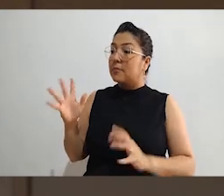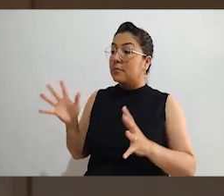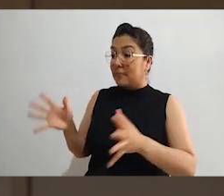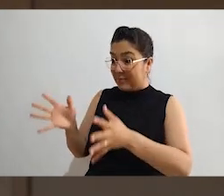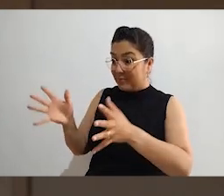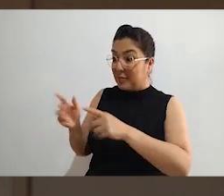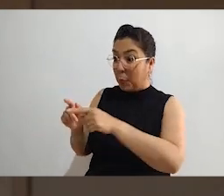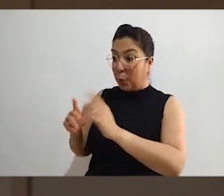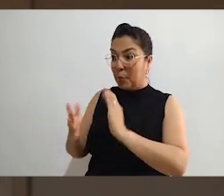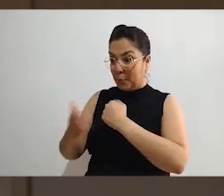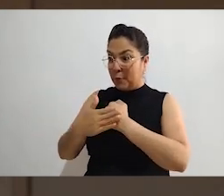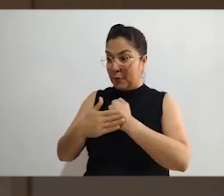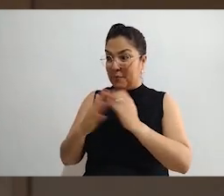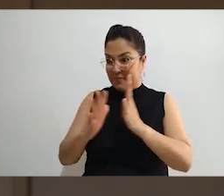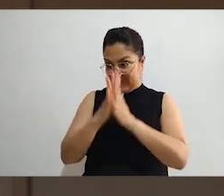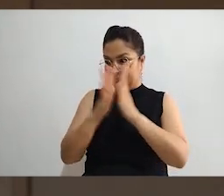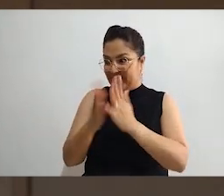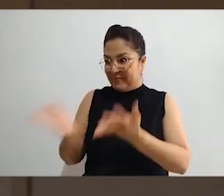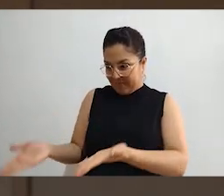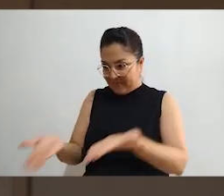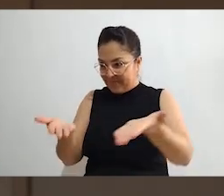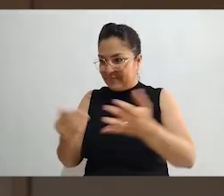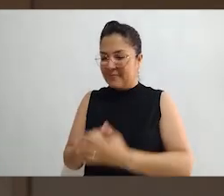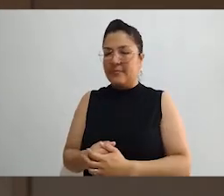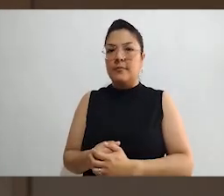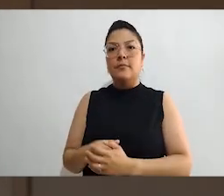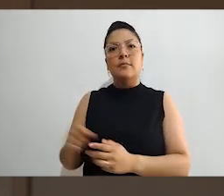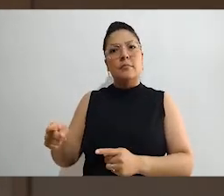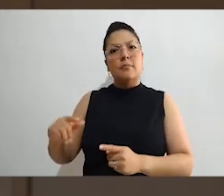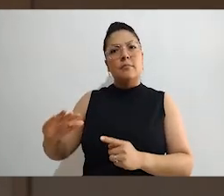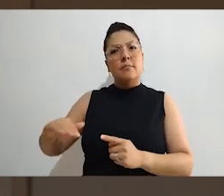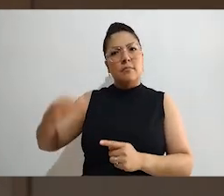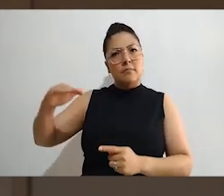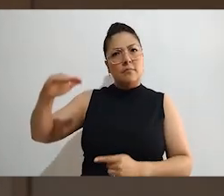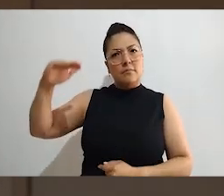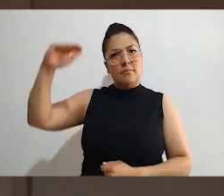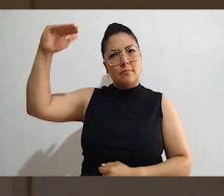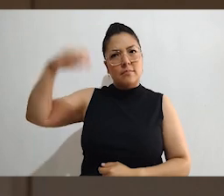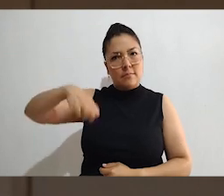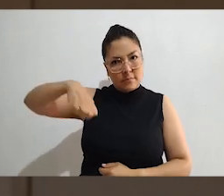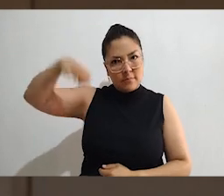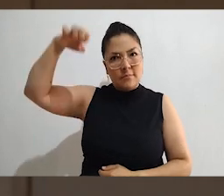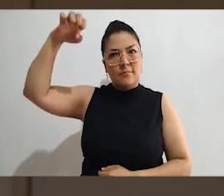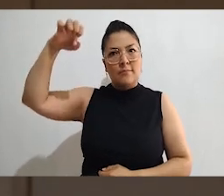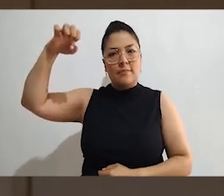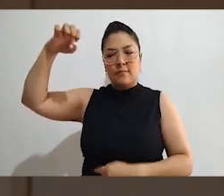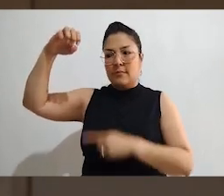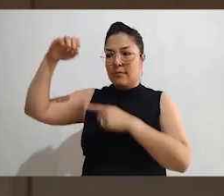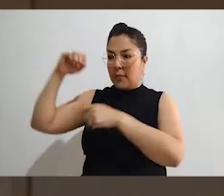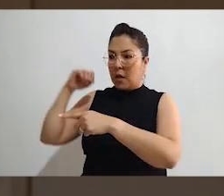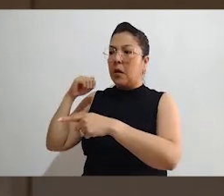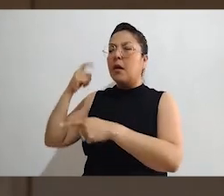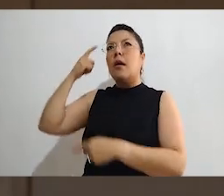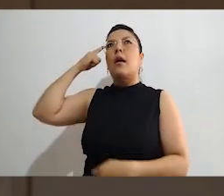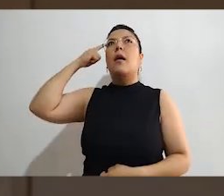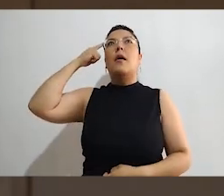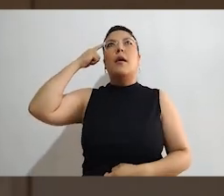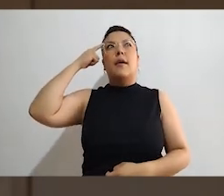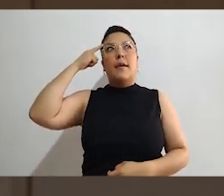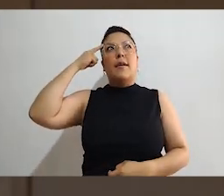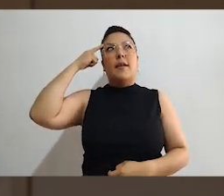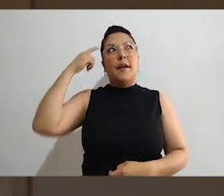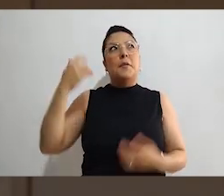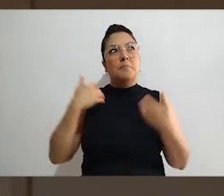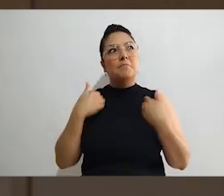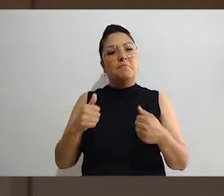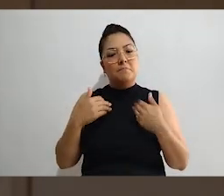participar, cuando vaya creciendo y vaya tomando decisiones, sobre todo electorales, lo hará con voto razonado y lo